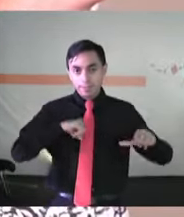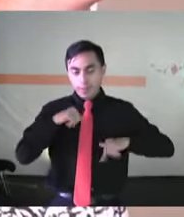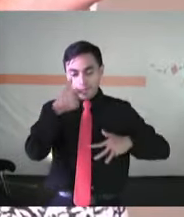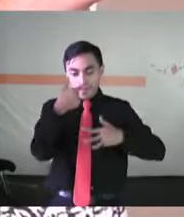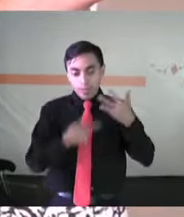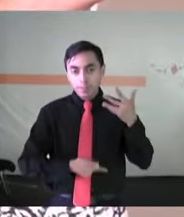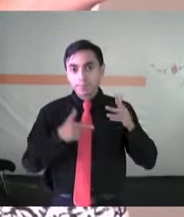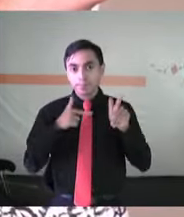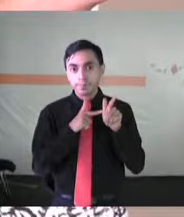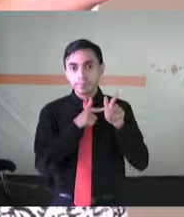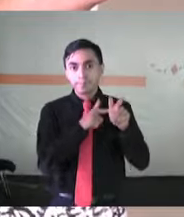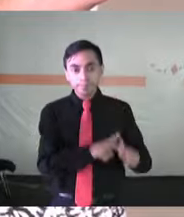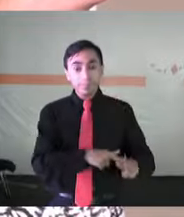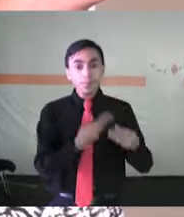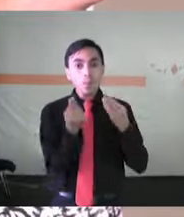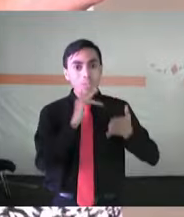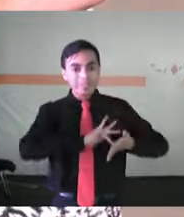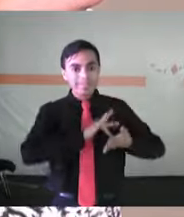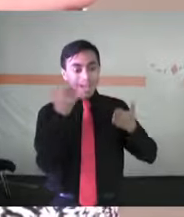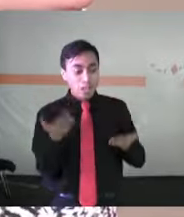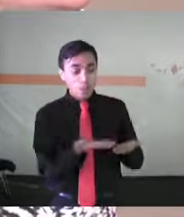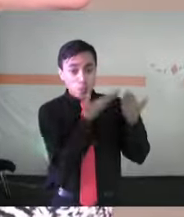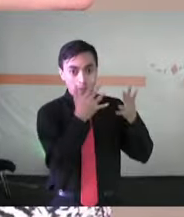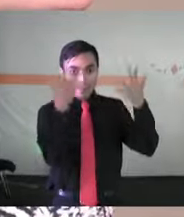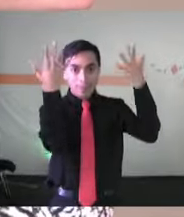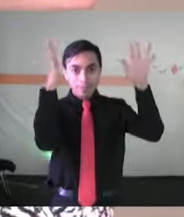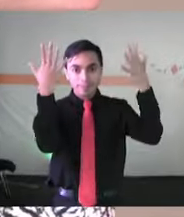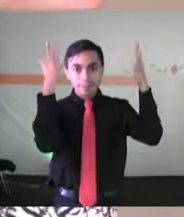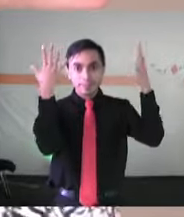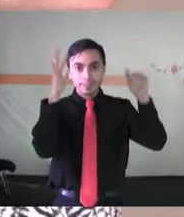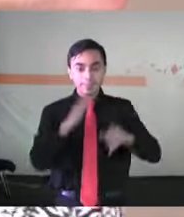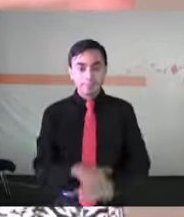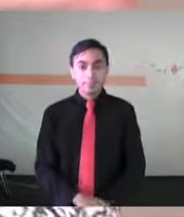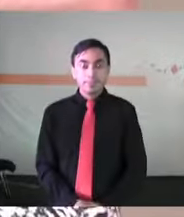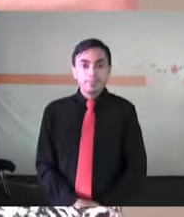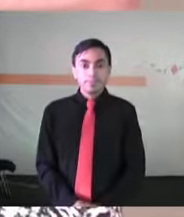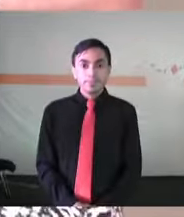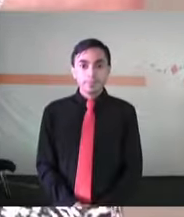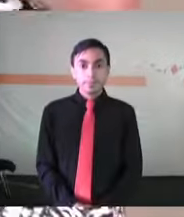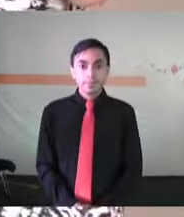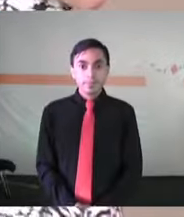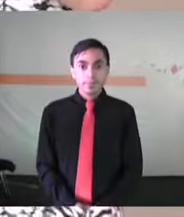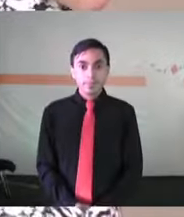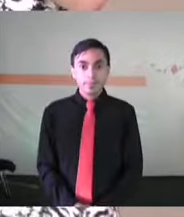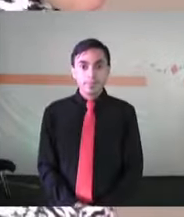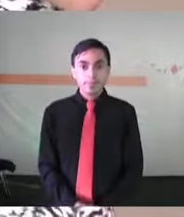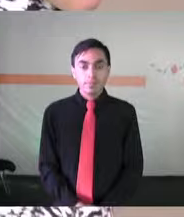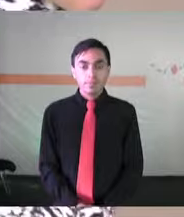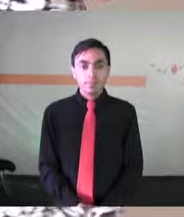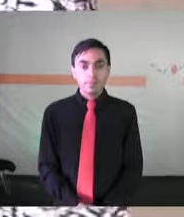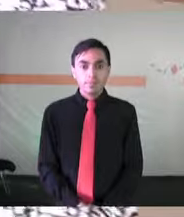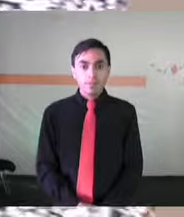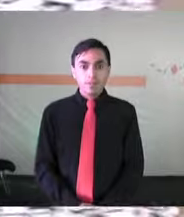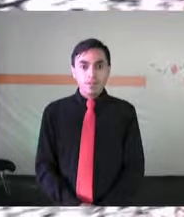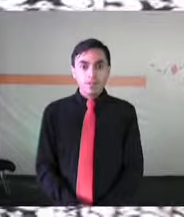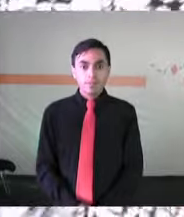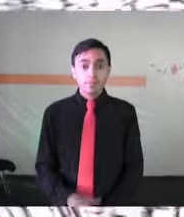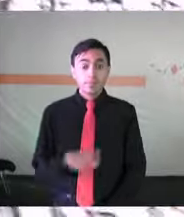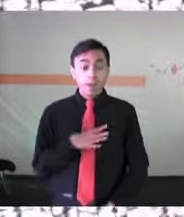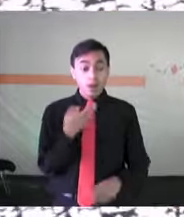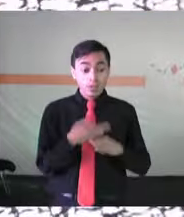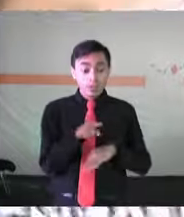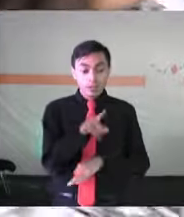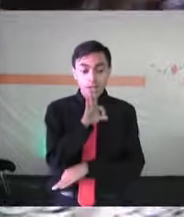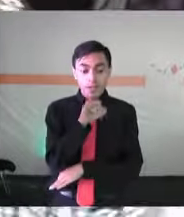gracias. Sí, un aplauso, por favor. Y un aplauso enorme a Luisa, de verdad. Oigan, muchas, muchas gracias. Les tenemos unos regalitos de parte de la feria.